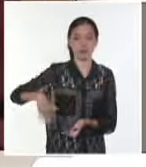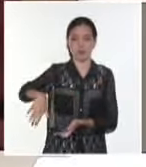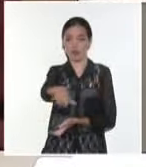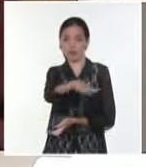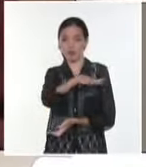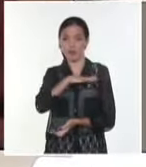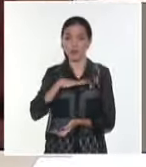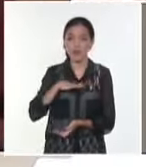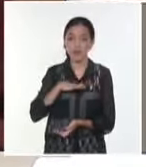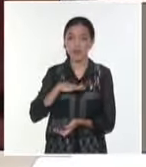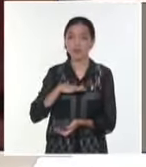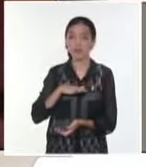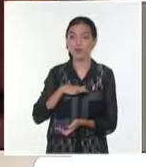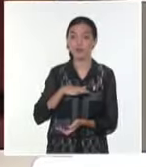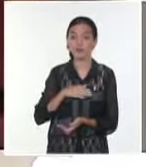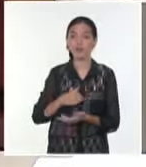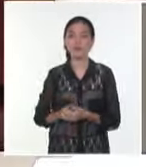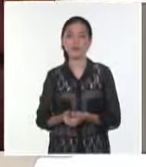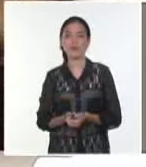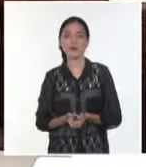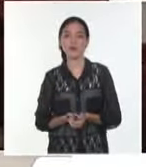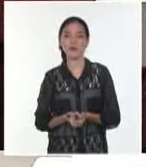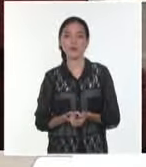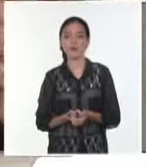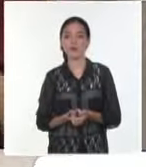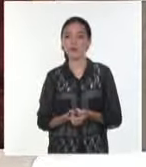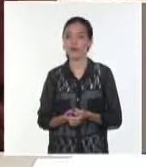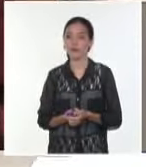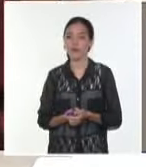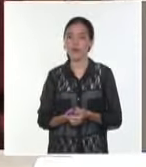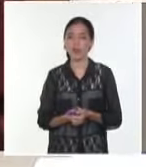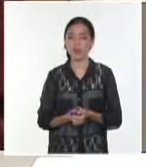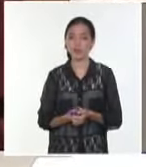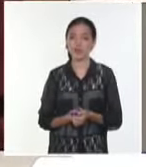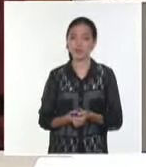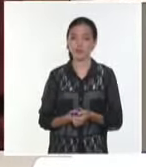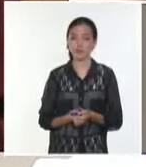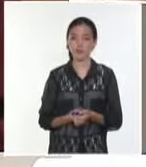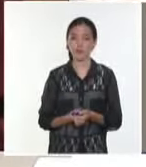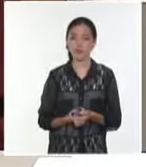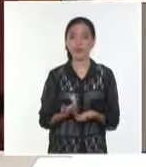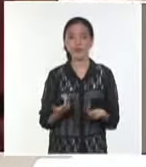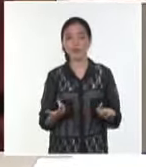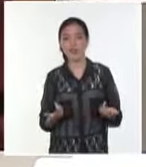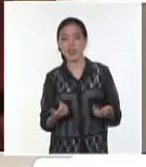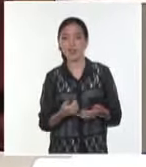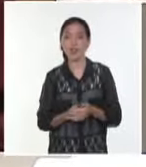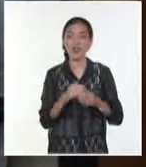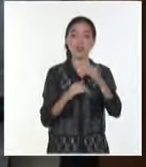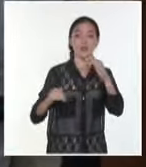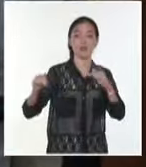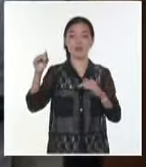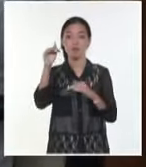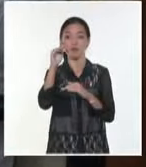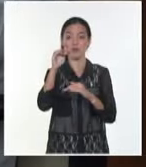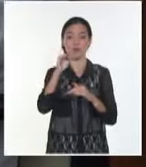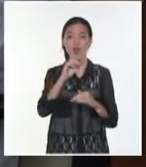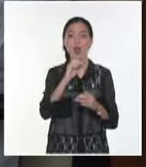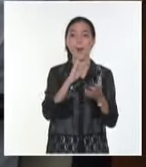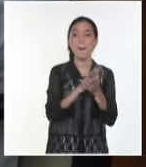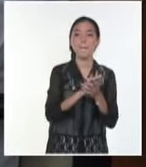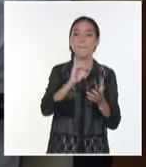juvenil del trabajo. Y por supuesto, otro referente también es el Ministerio del Interior. Hoy,